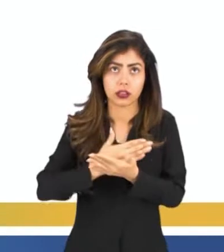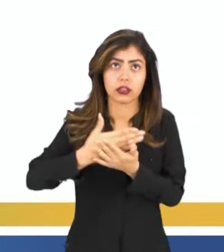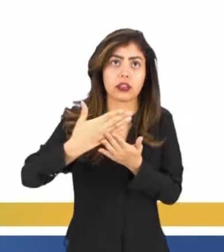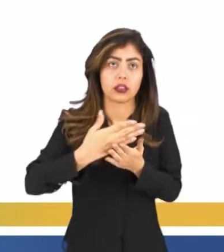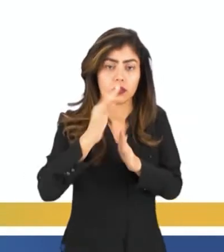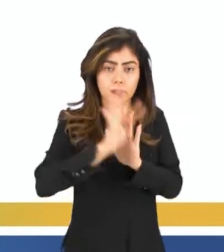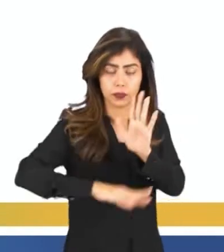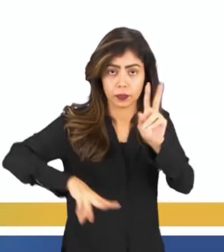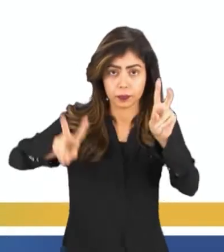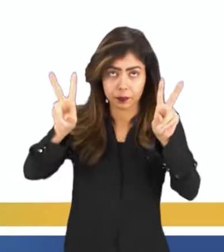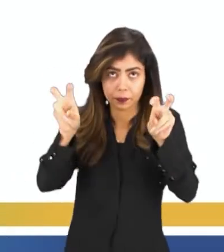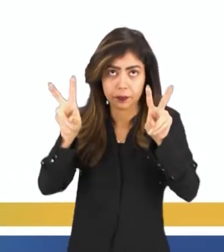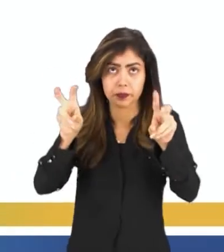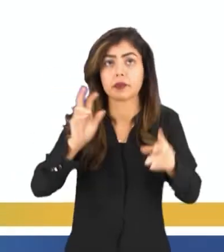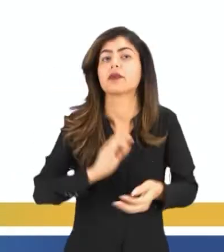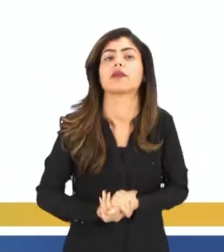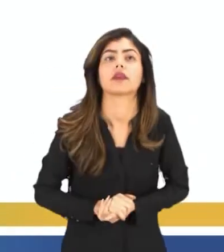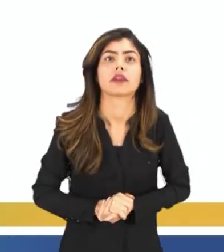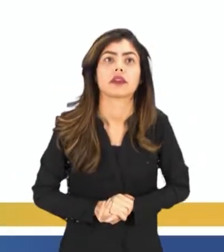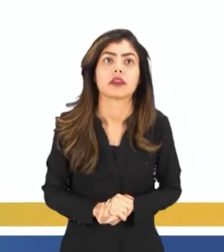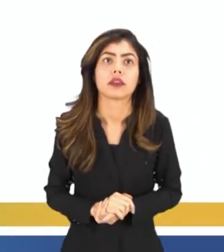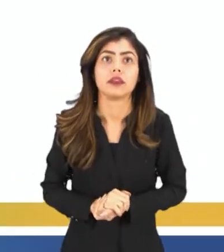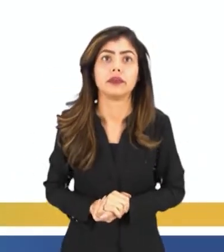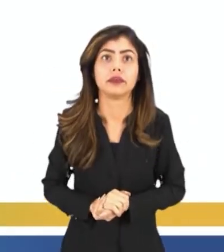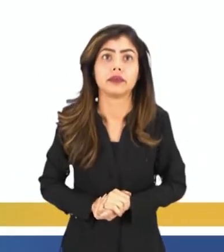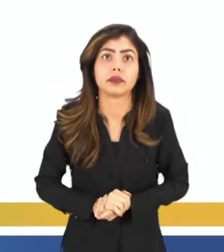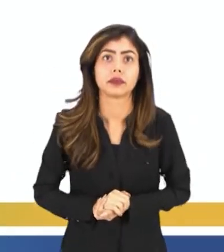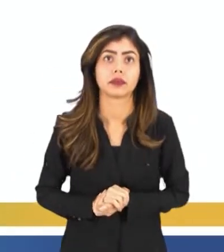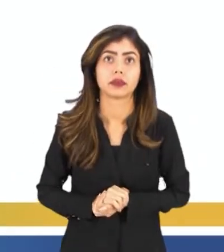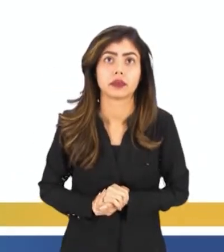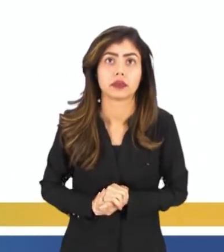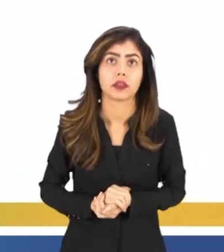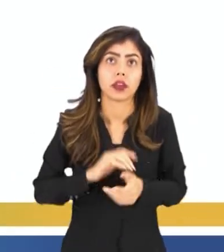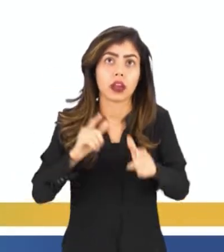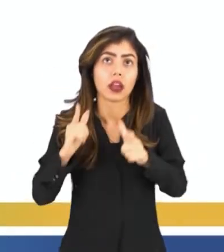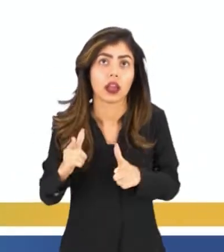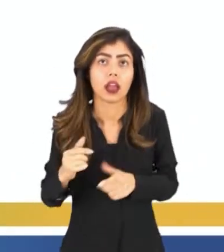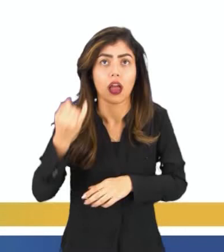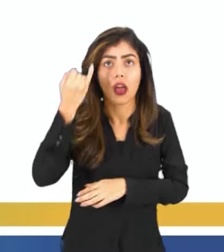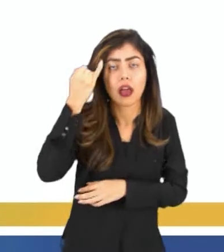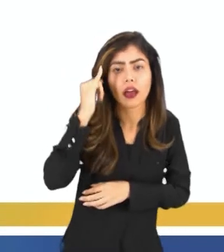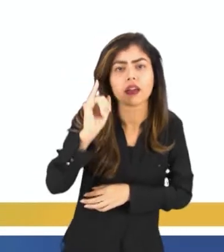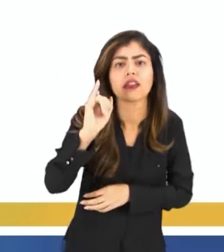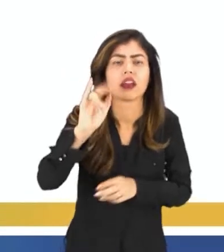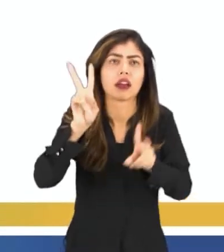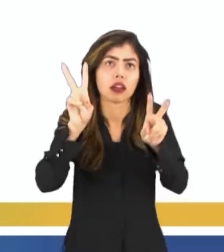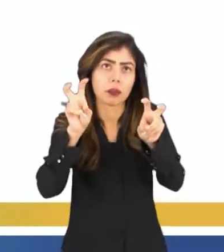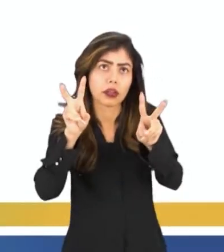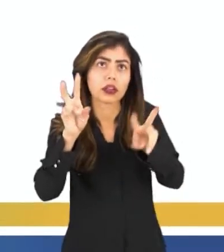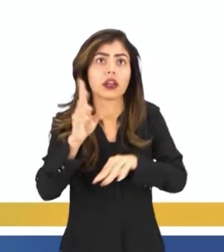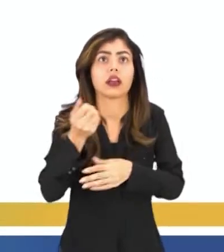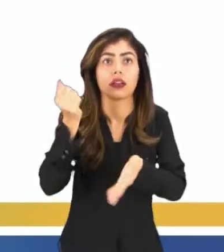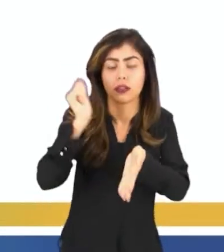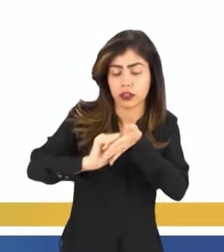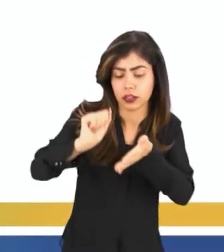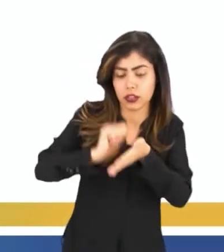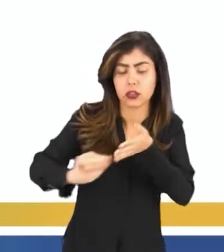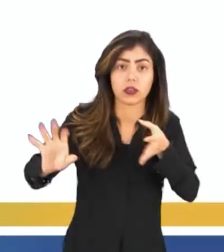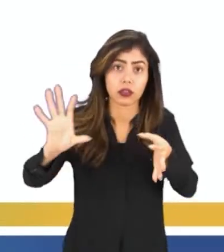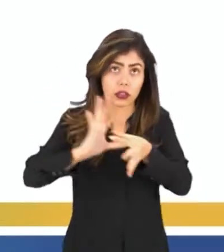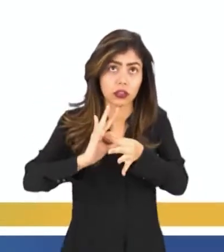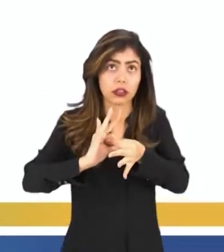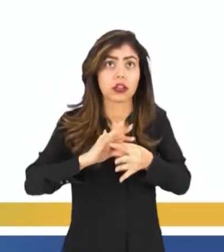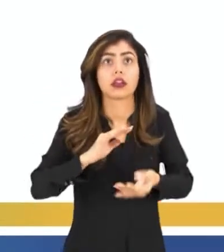introducción a la culminación de un tema este bien puede ser la idea temática del